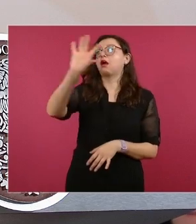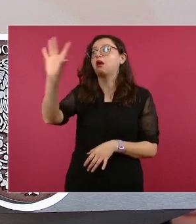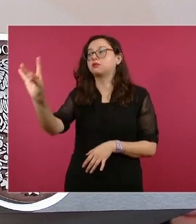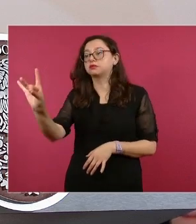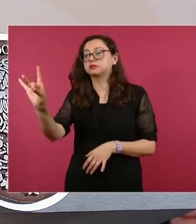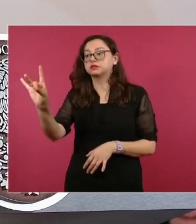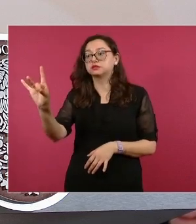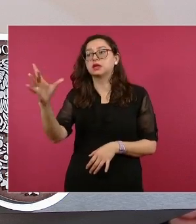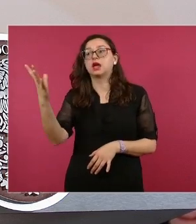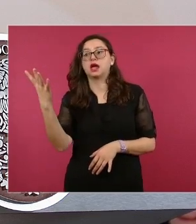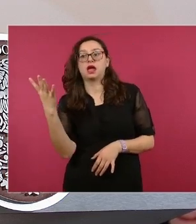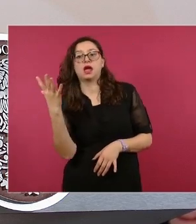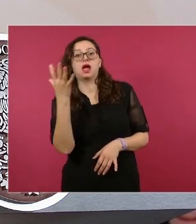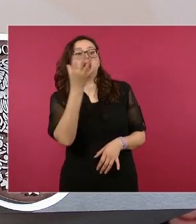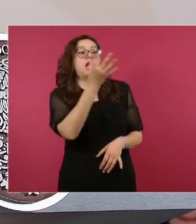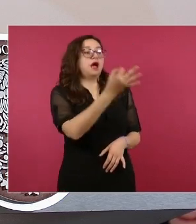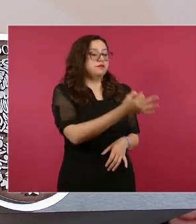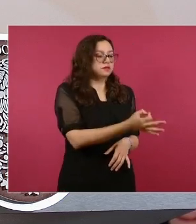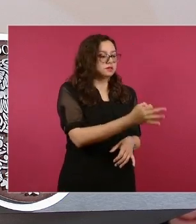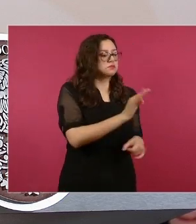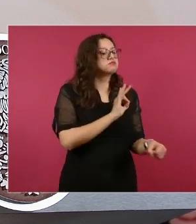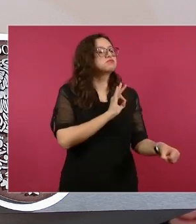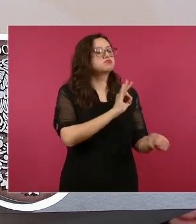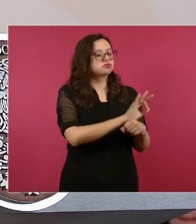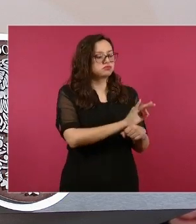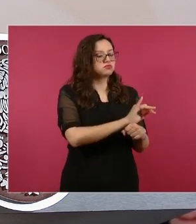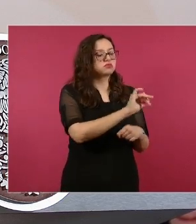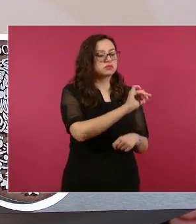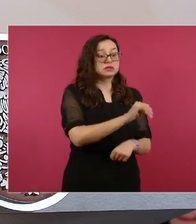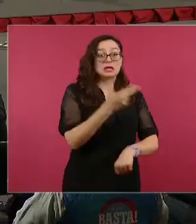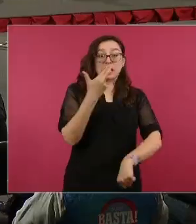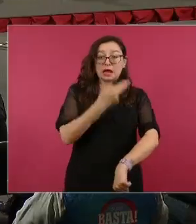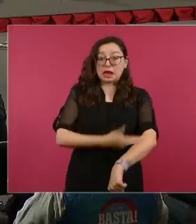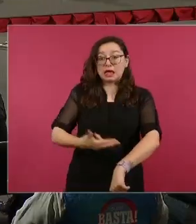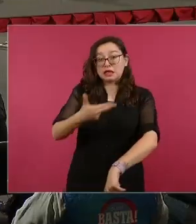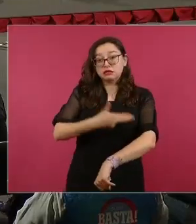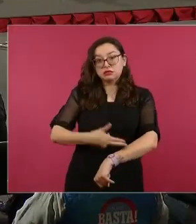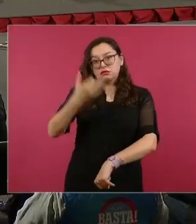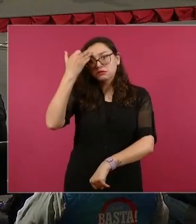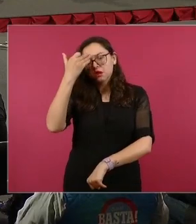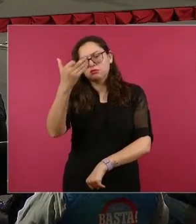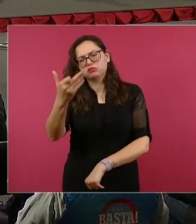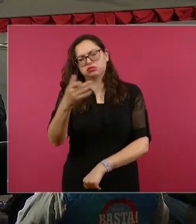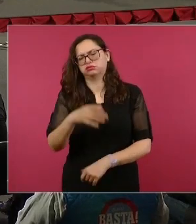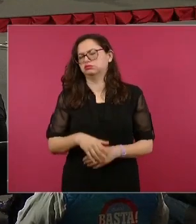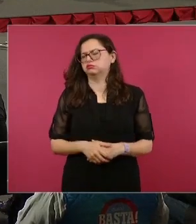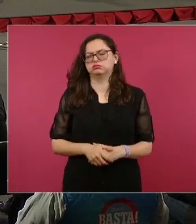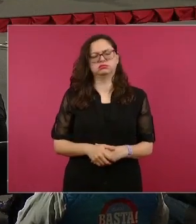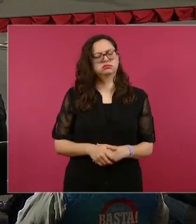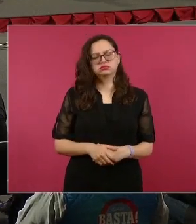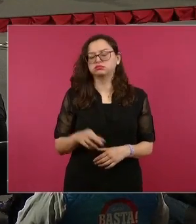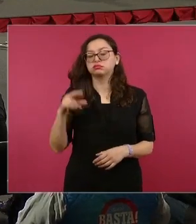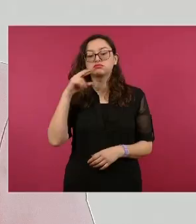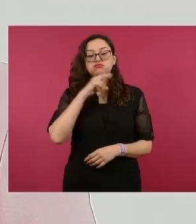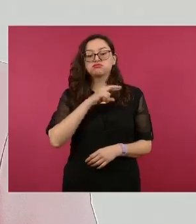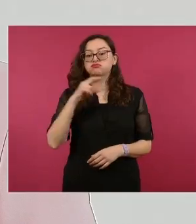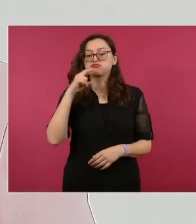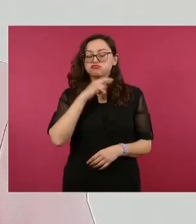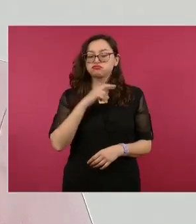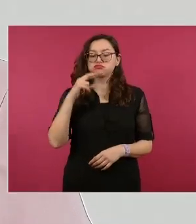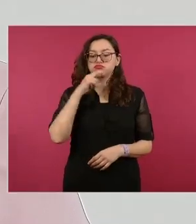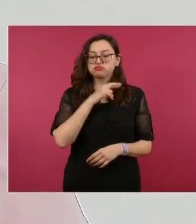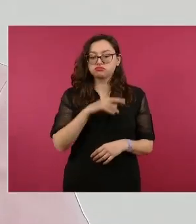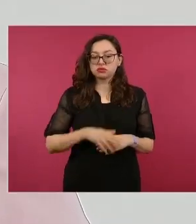y este protocolo nos ayuda a no demorar en atender una petición. Estamos haciendo el